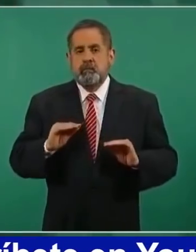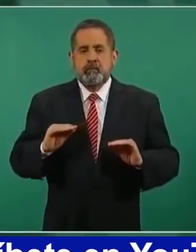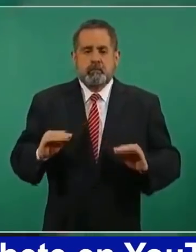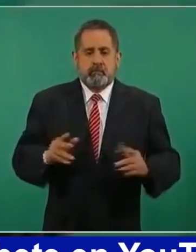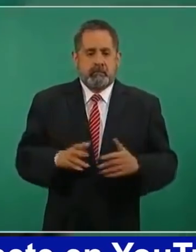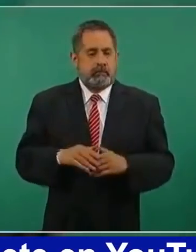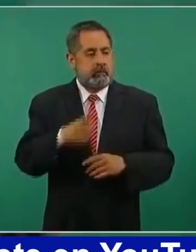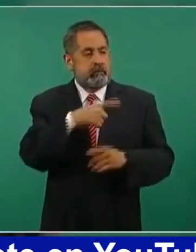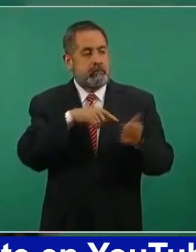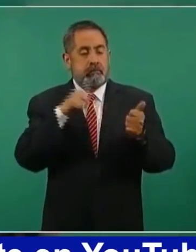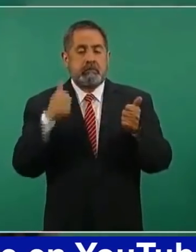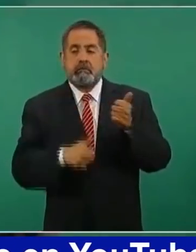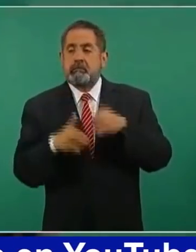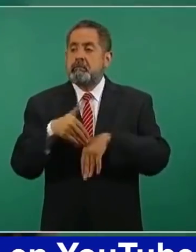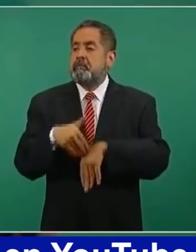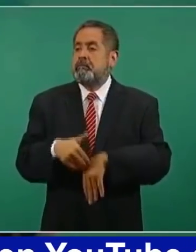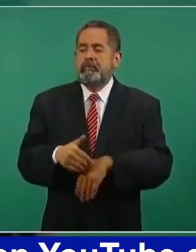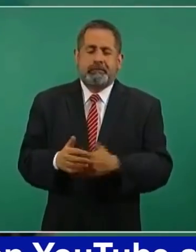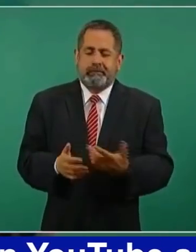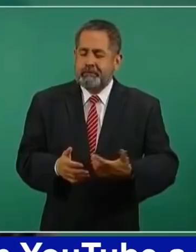de subordinación.